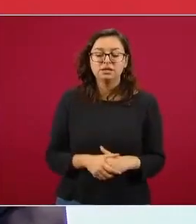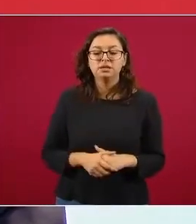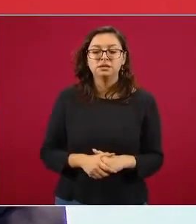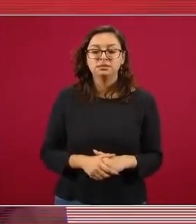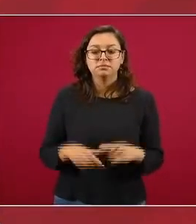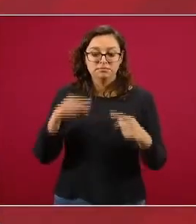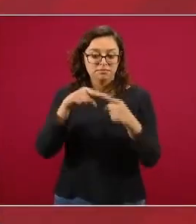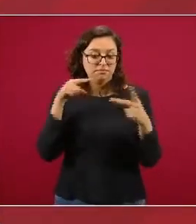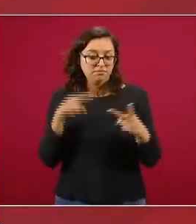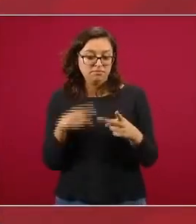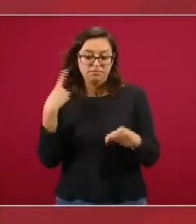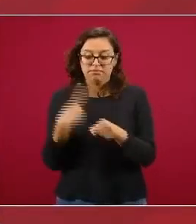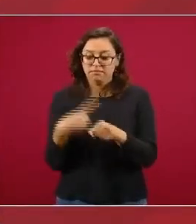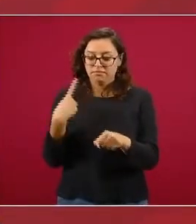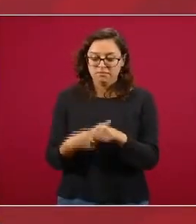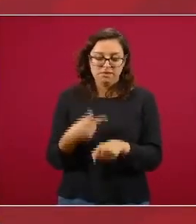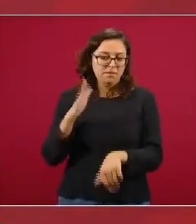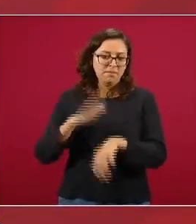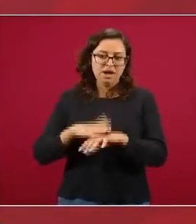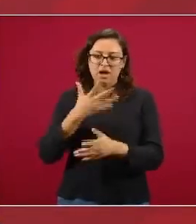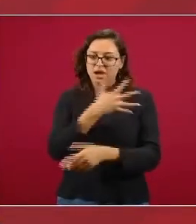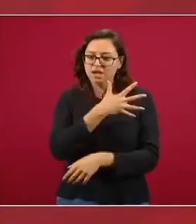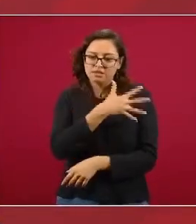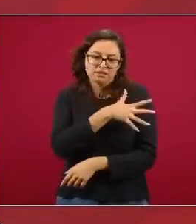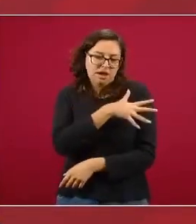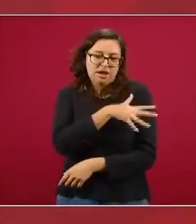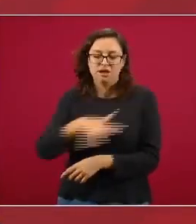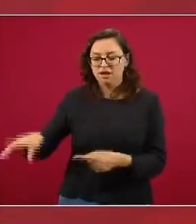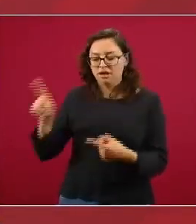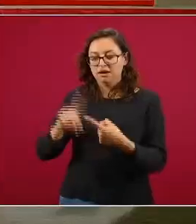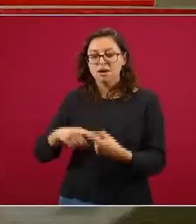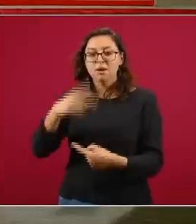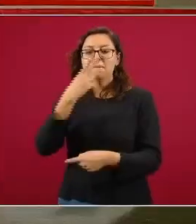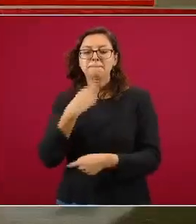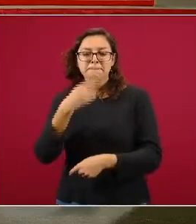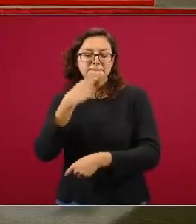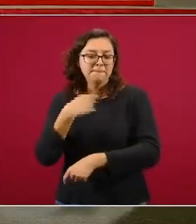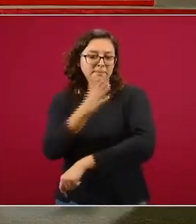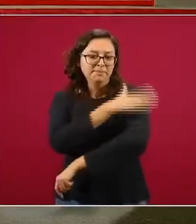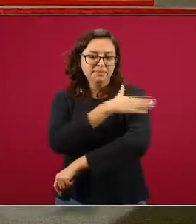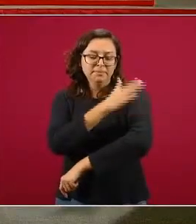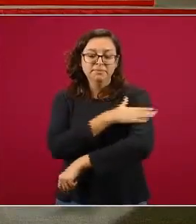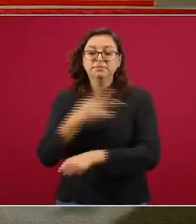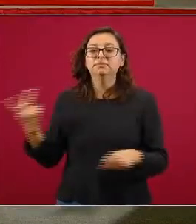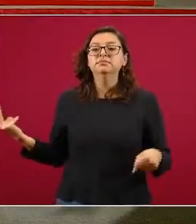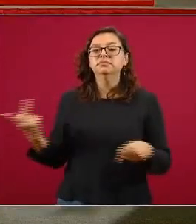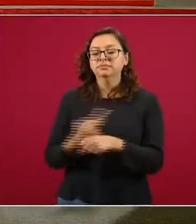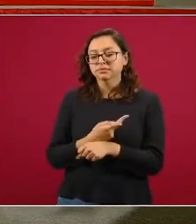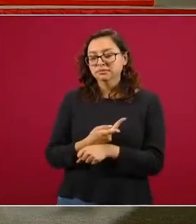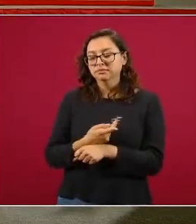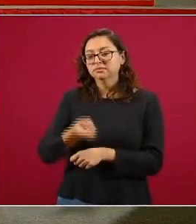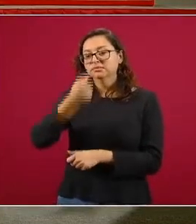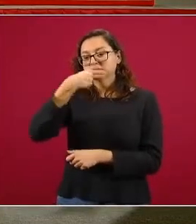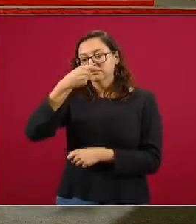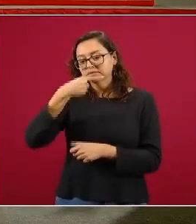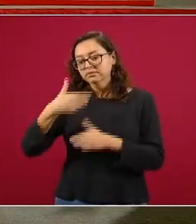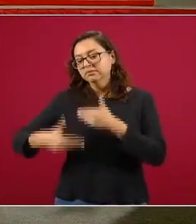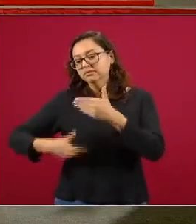2 enfermedades más prevalentes de México, la diabetes y la hipertensión, lo que se hizo fue adelantar